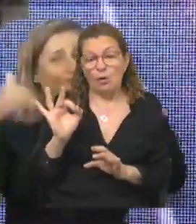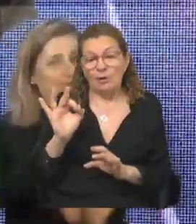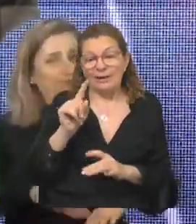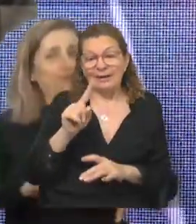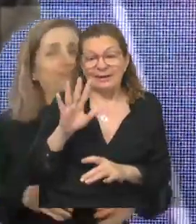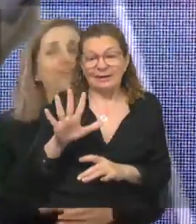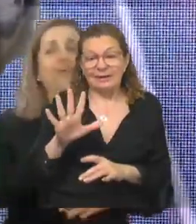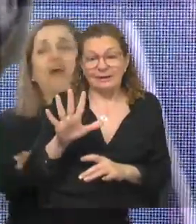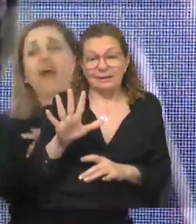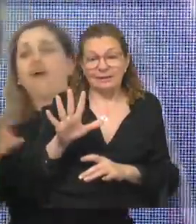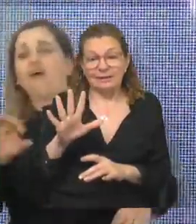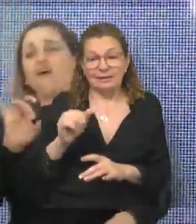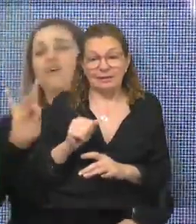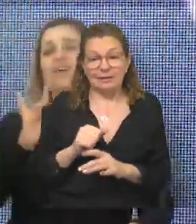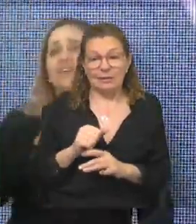15